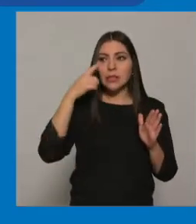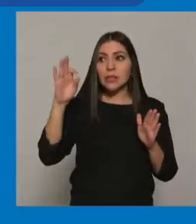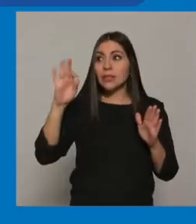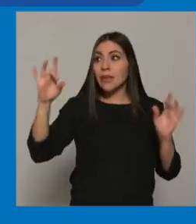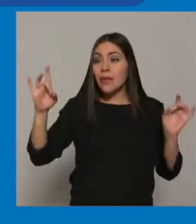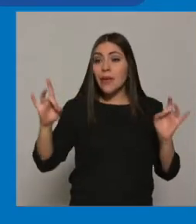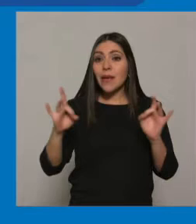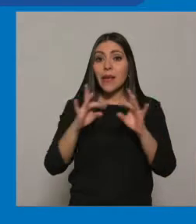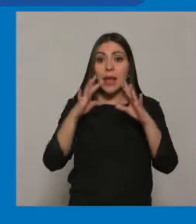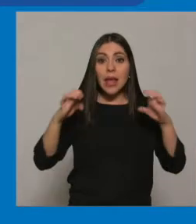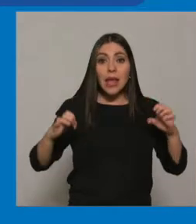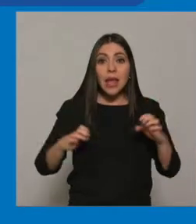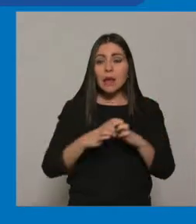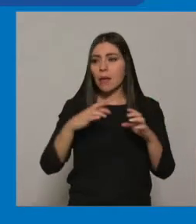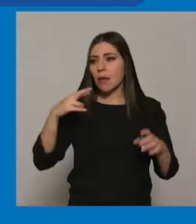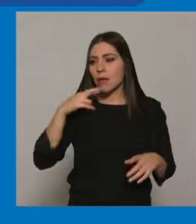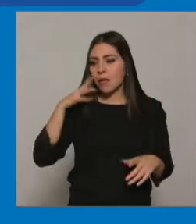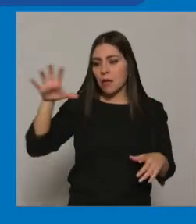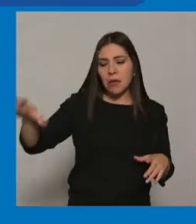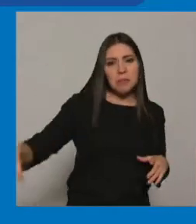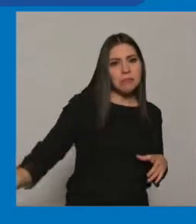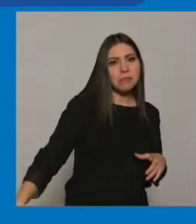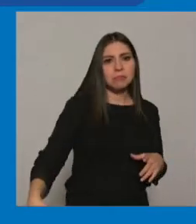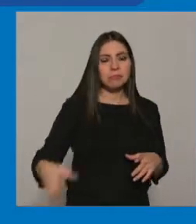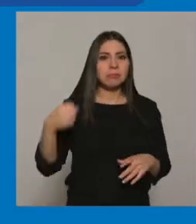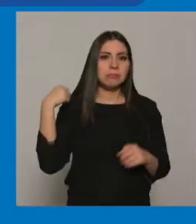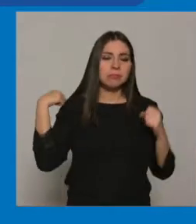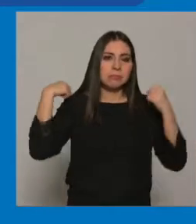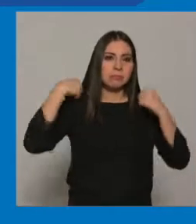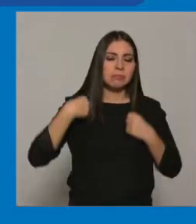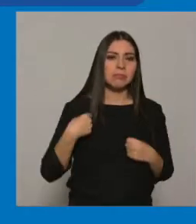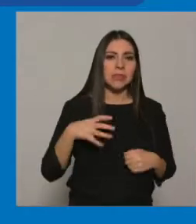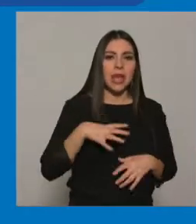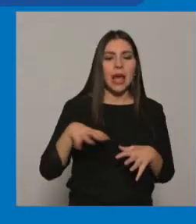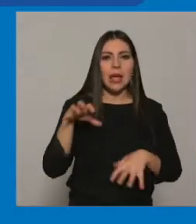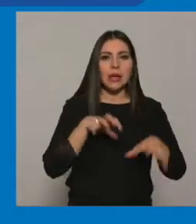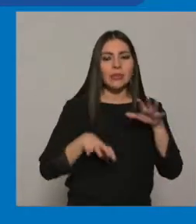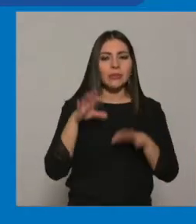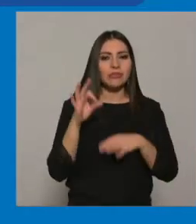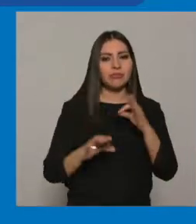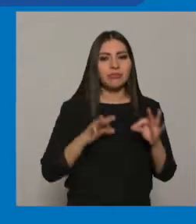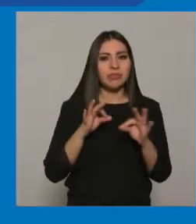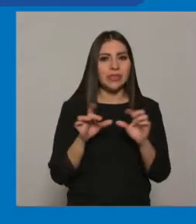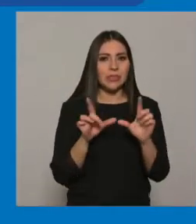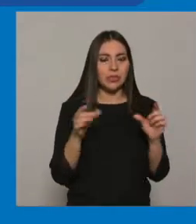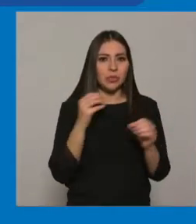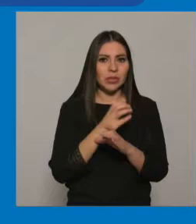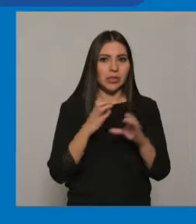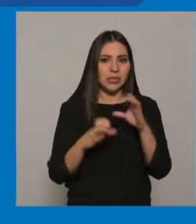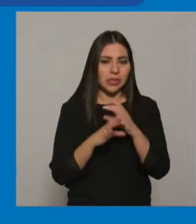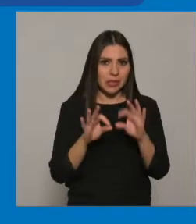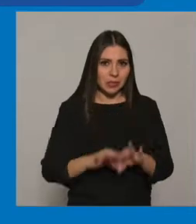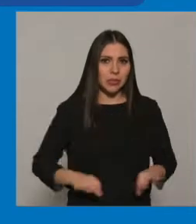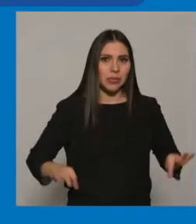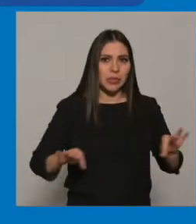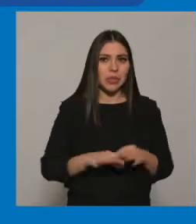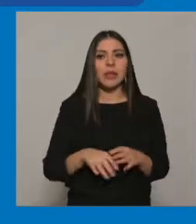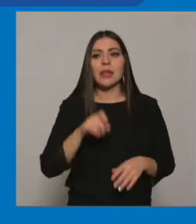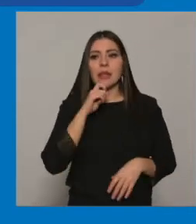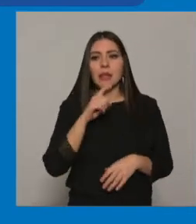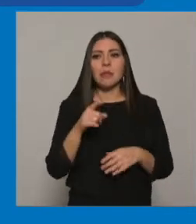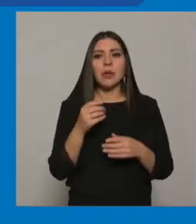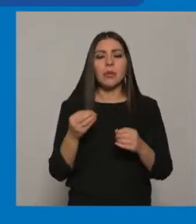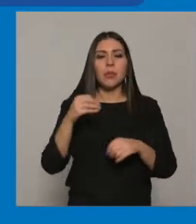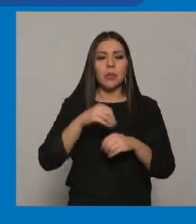que sepa el momento indicado en que si usted está ahí, pues ya sale con esta mochila de la vida. También se añade una brújula y un silbato a esta mochila